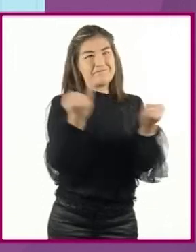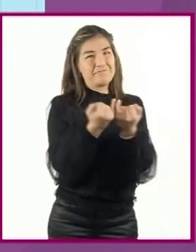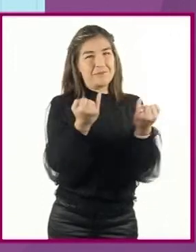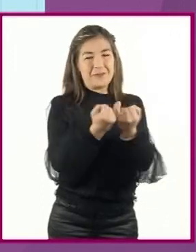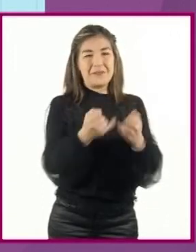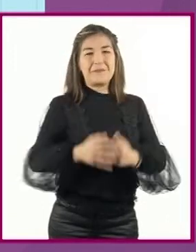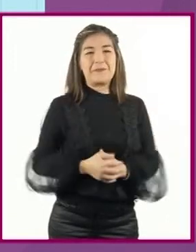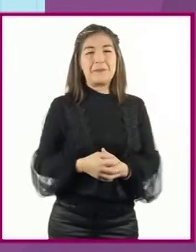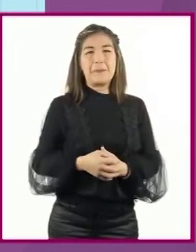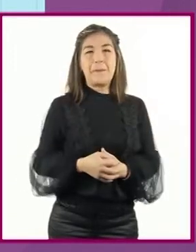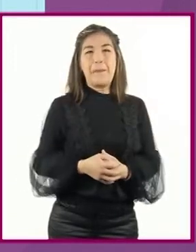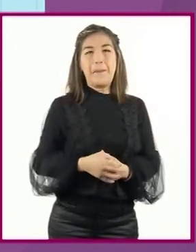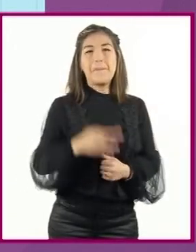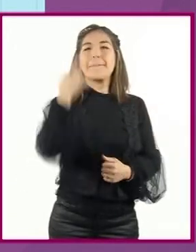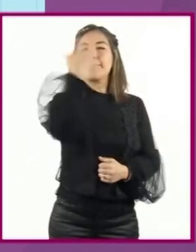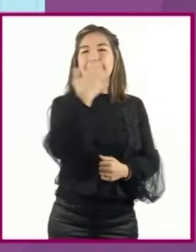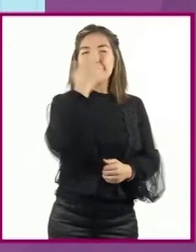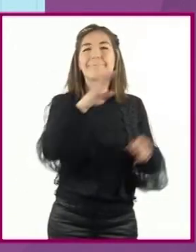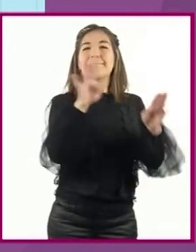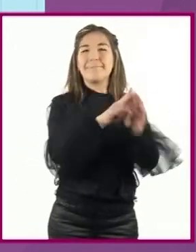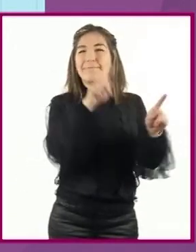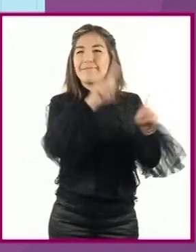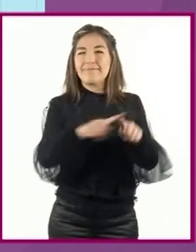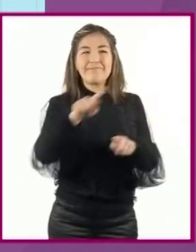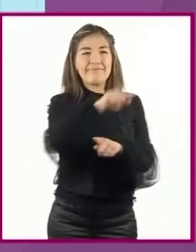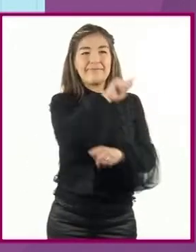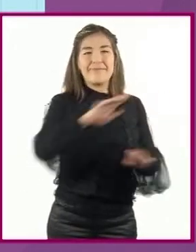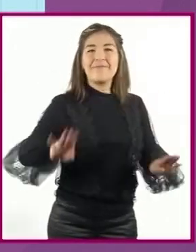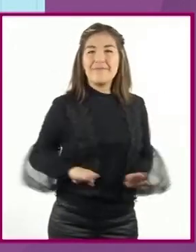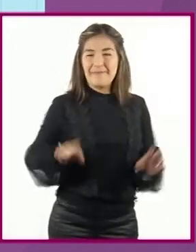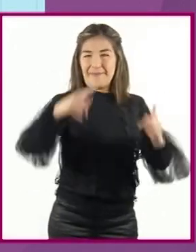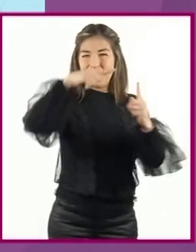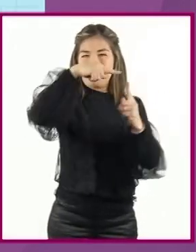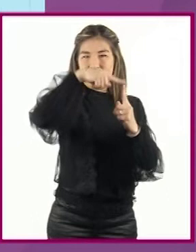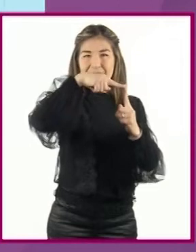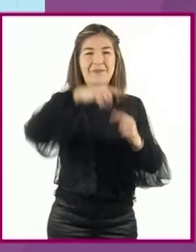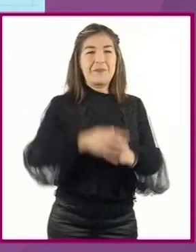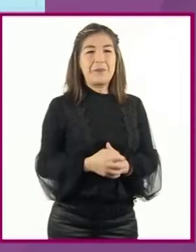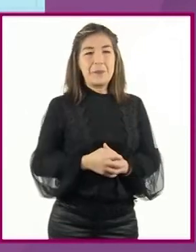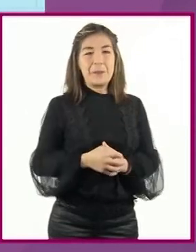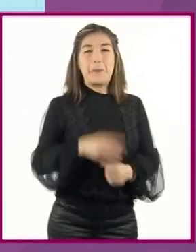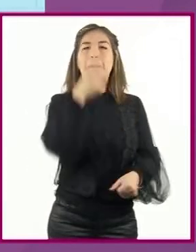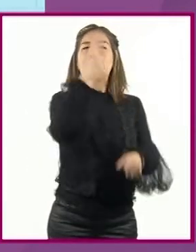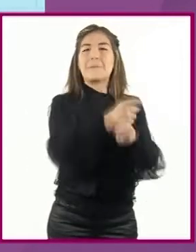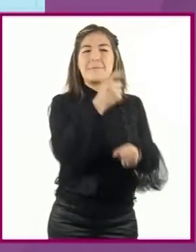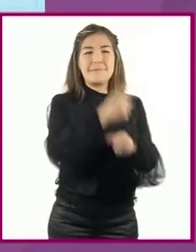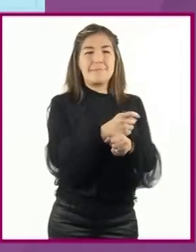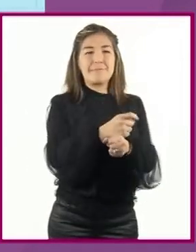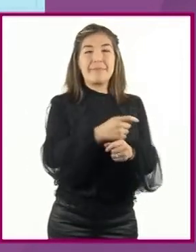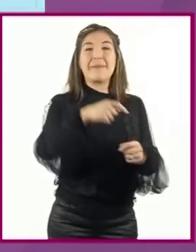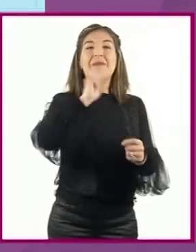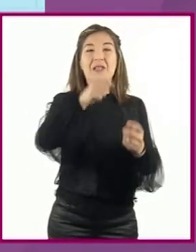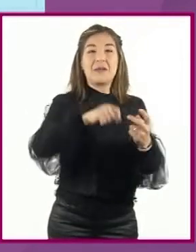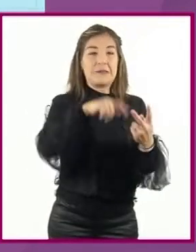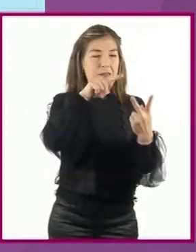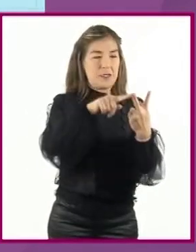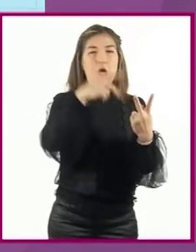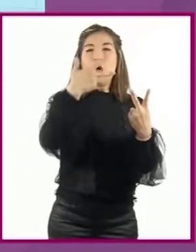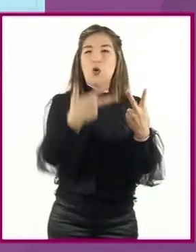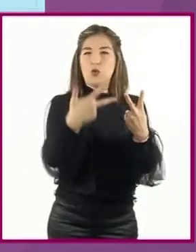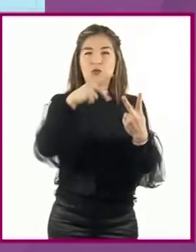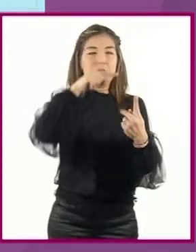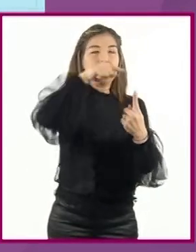iguales. Analicemos los elementos que componen estas divisiones. En la primera, el dividendo es 8 y